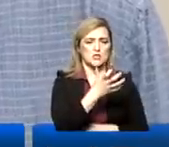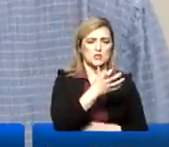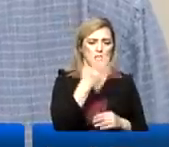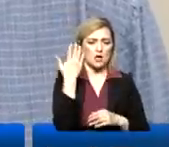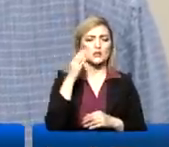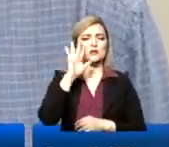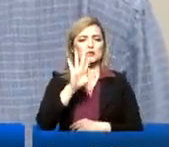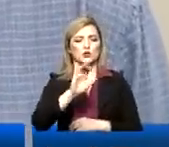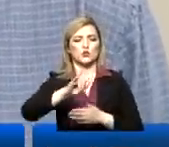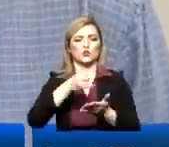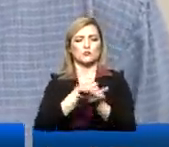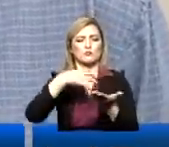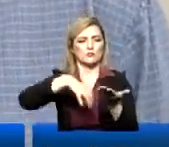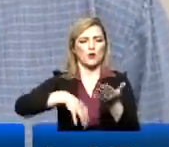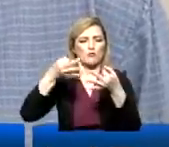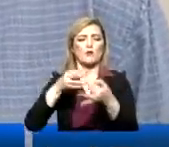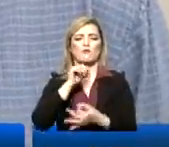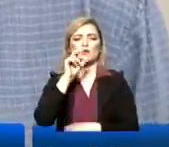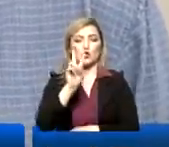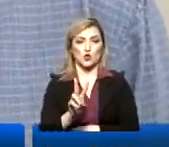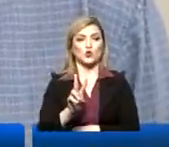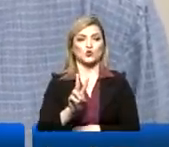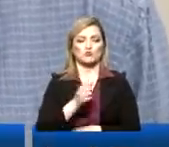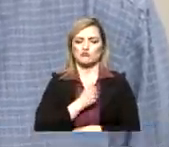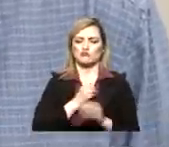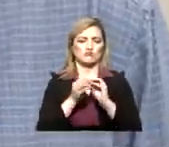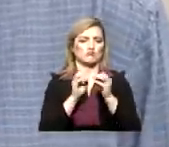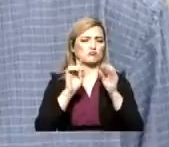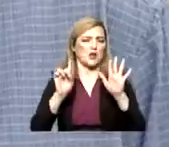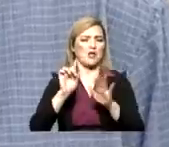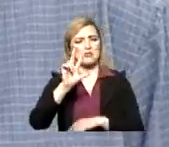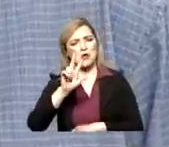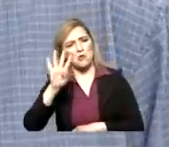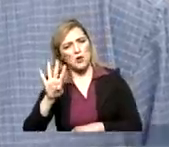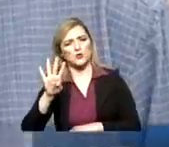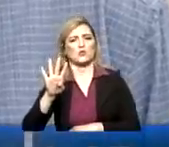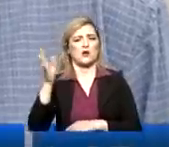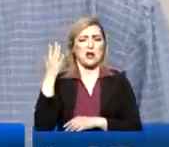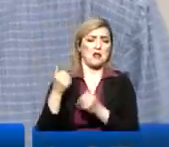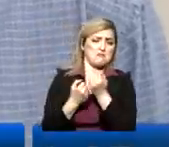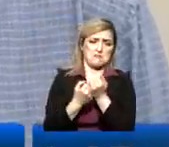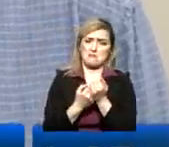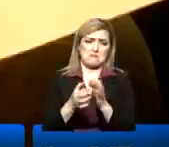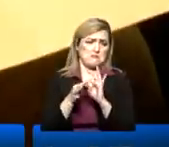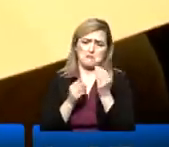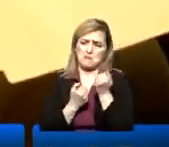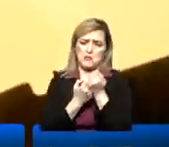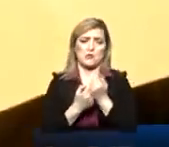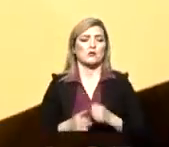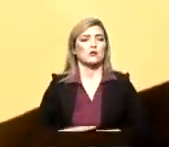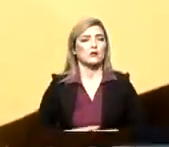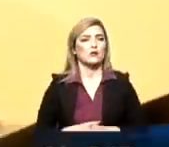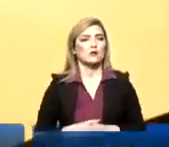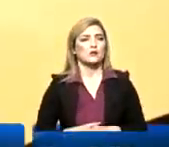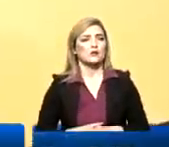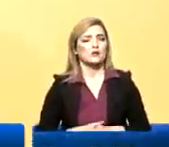juntas parroquiales, tienen que confirmarnos 2 más, que son nuestros también, y 3-4 alcaldes que son aliados que han anunciado el apoyo. Así se cumple ya